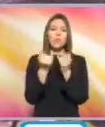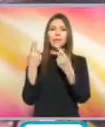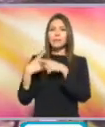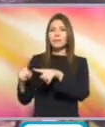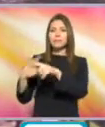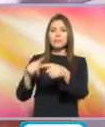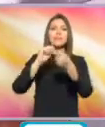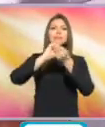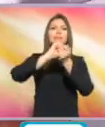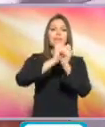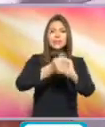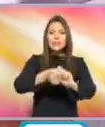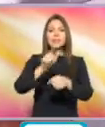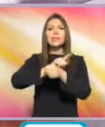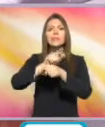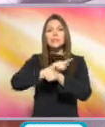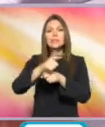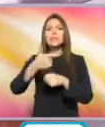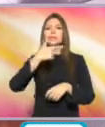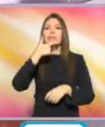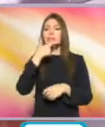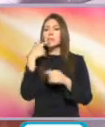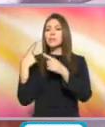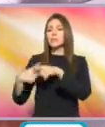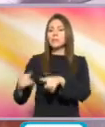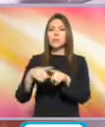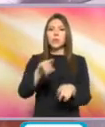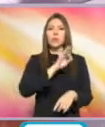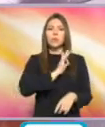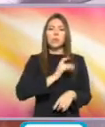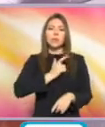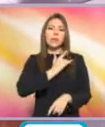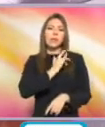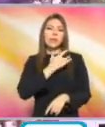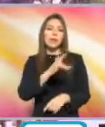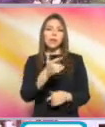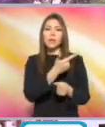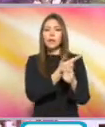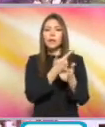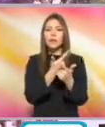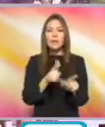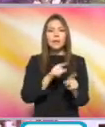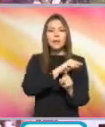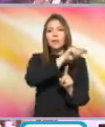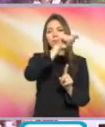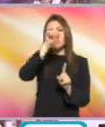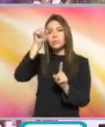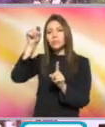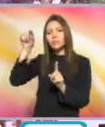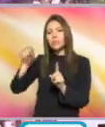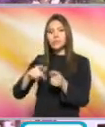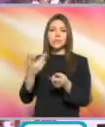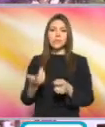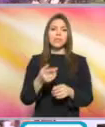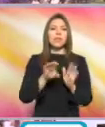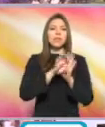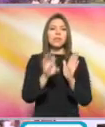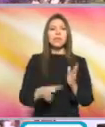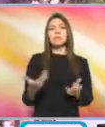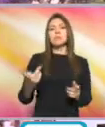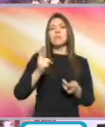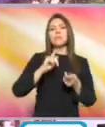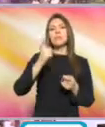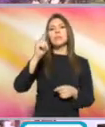identidad genérica incluso. Entonces, una persona puede enamorarse de un transexual, una